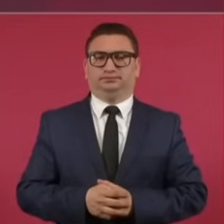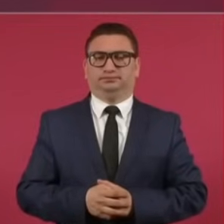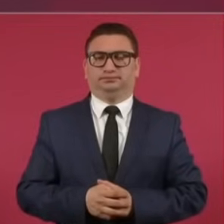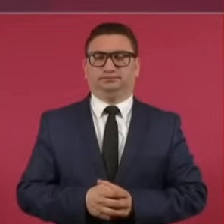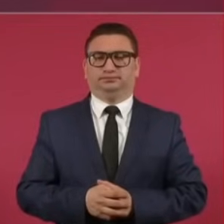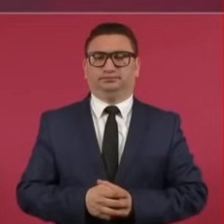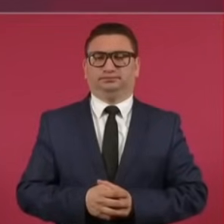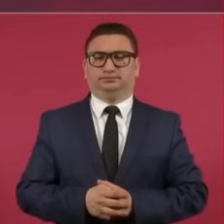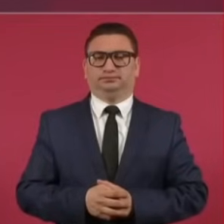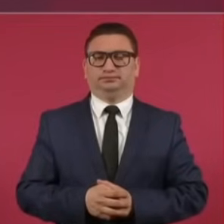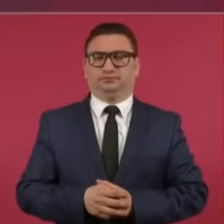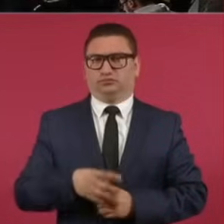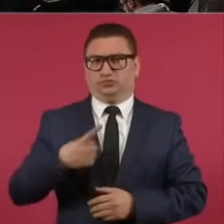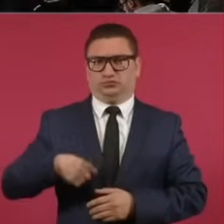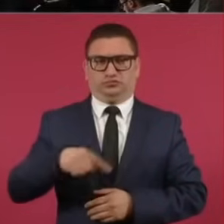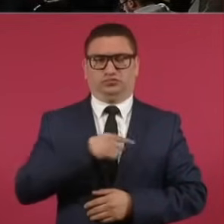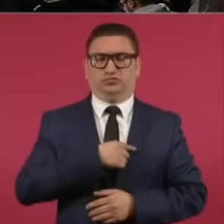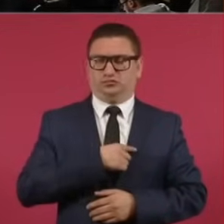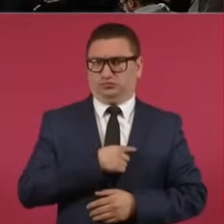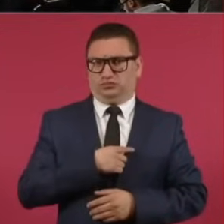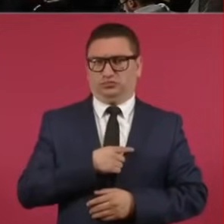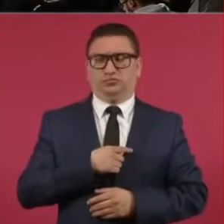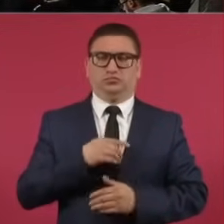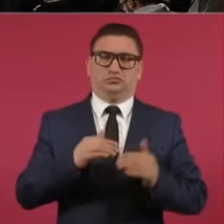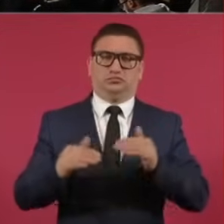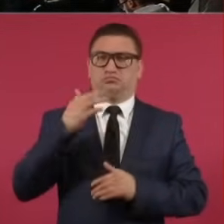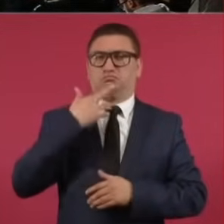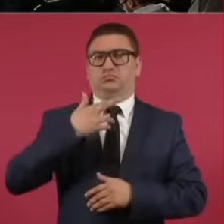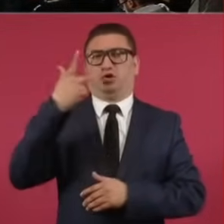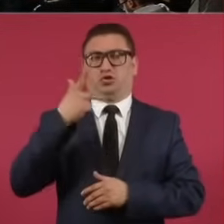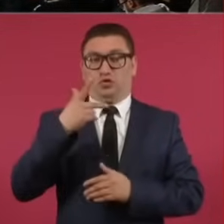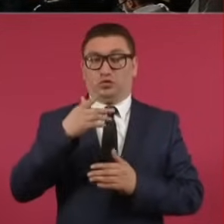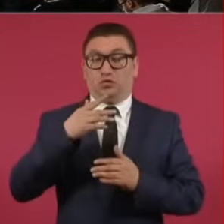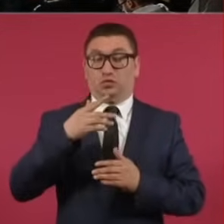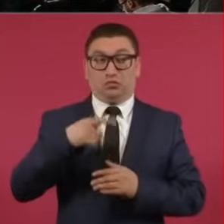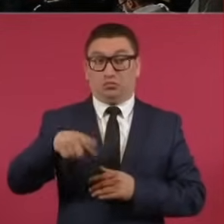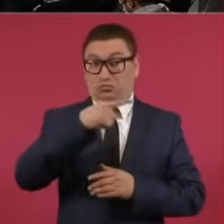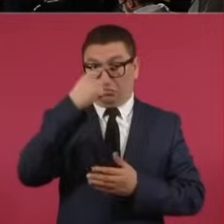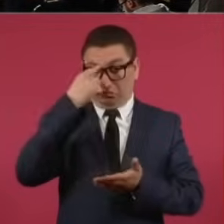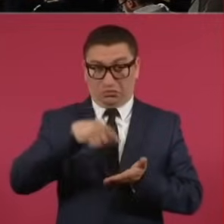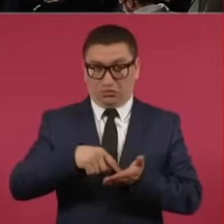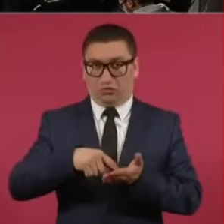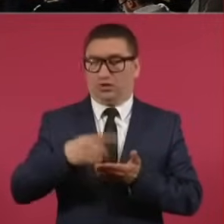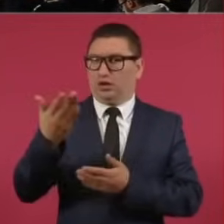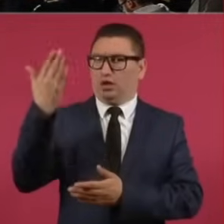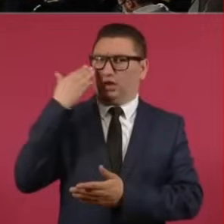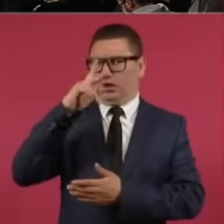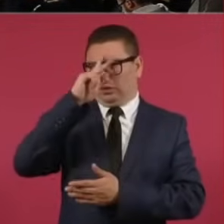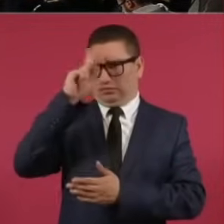Si no somos mejores, no somos peores que los que estaban.